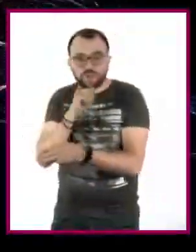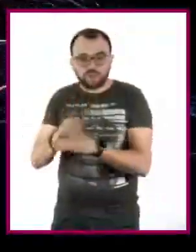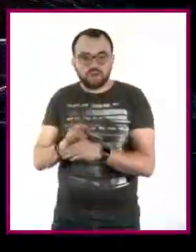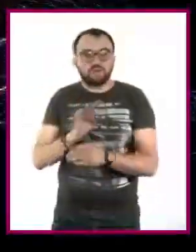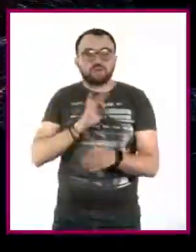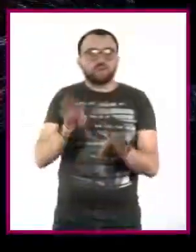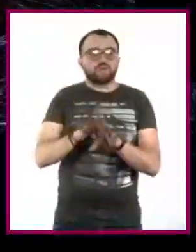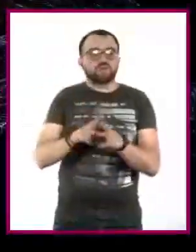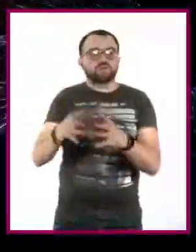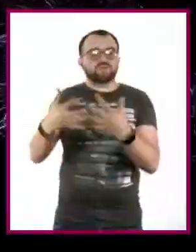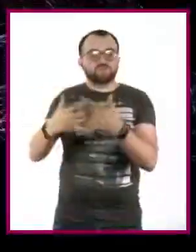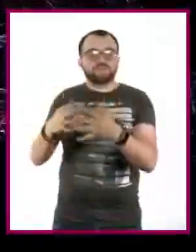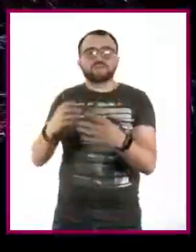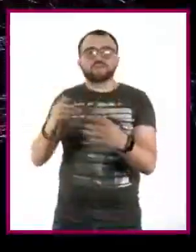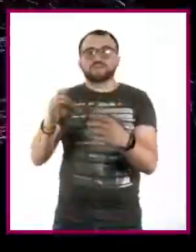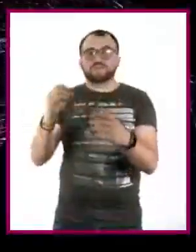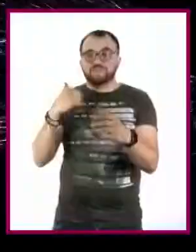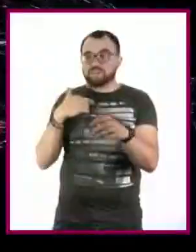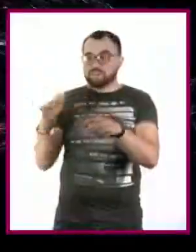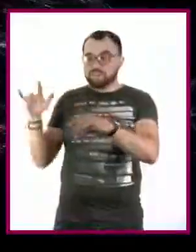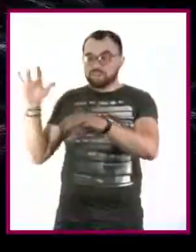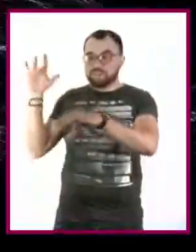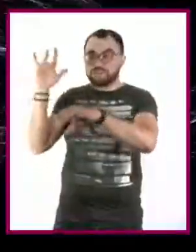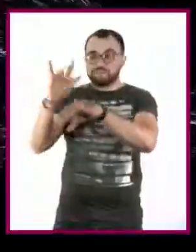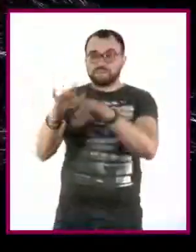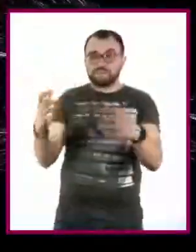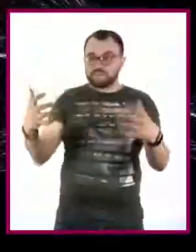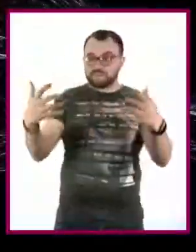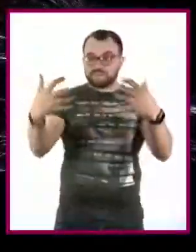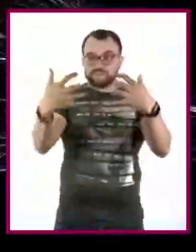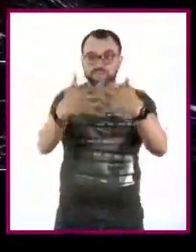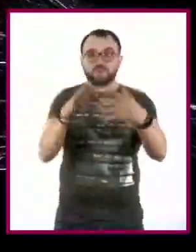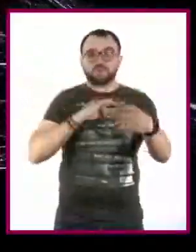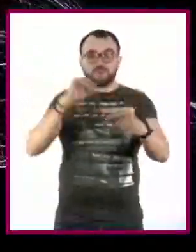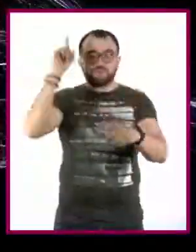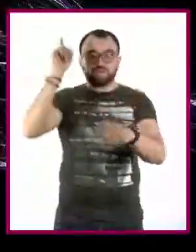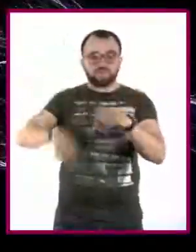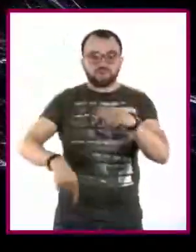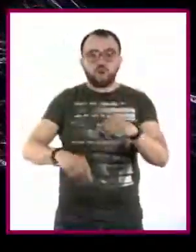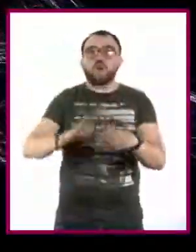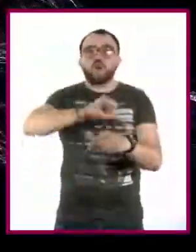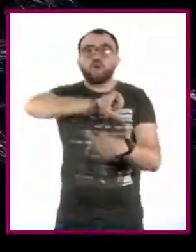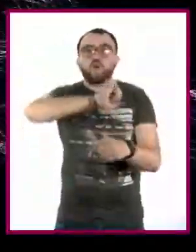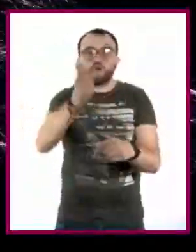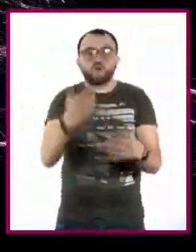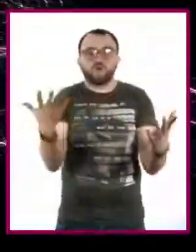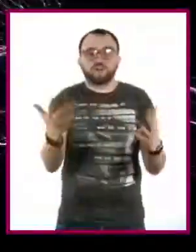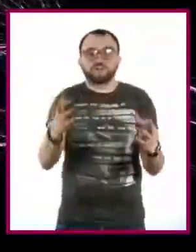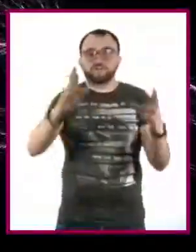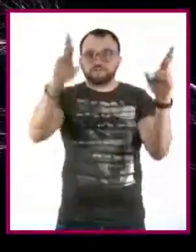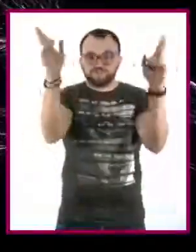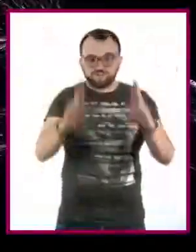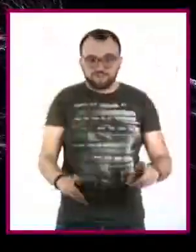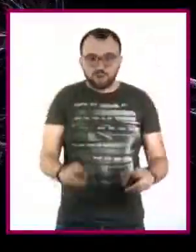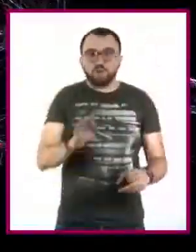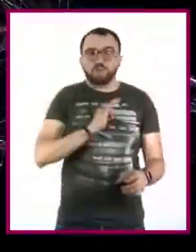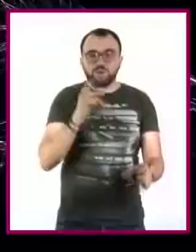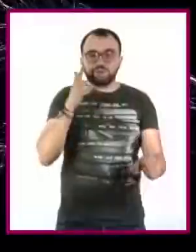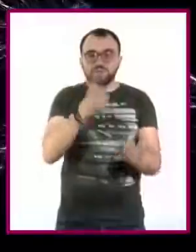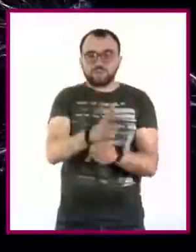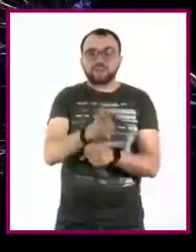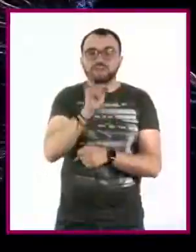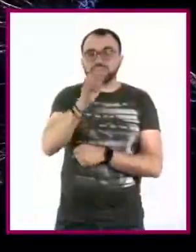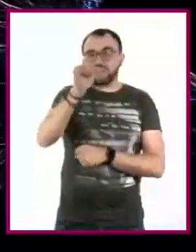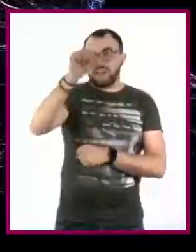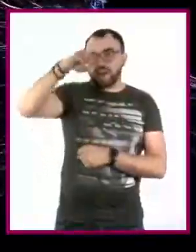se aniquilan al contacto con la materia visible, produciendo otro tipo de partículas que podrían ser detectadas con